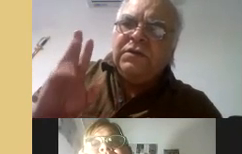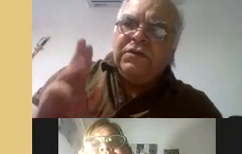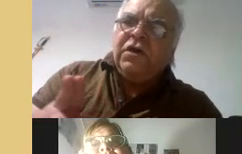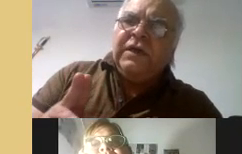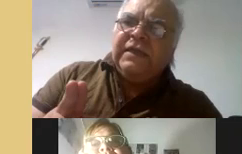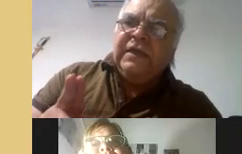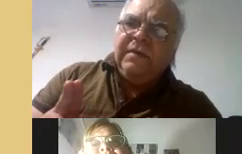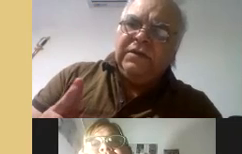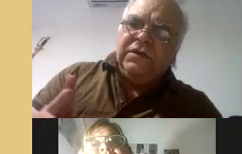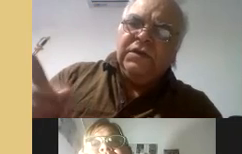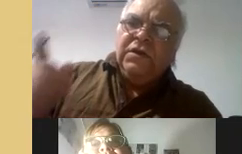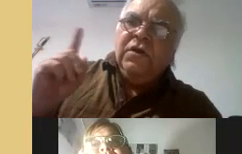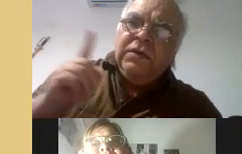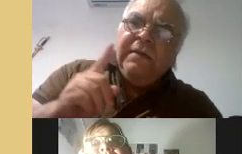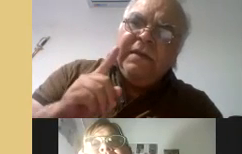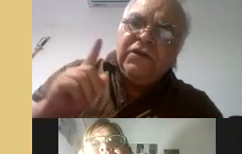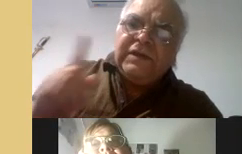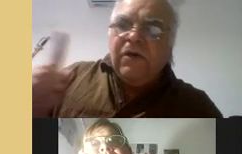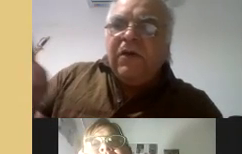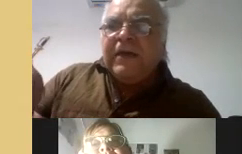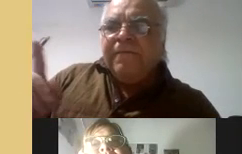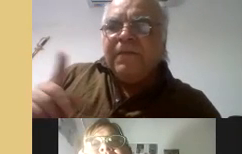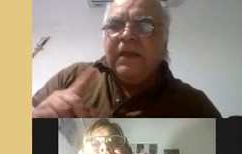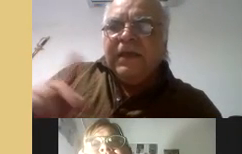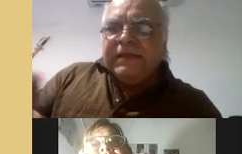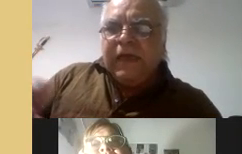por dos grandes elementos. Un elemento